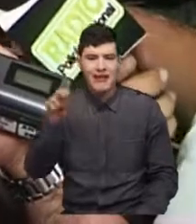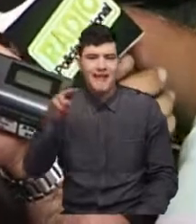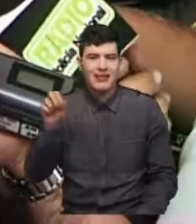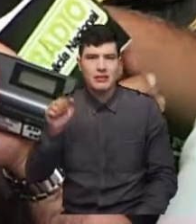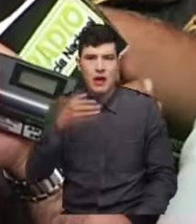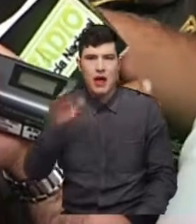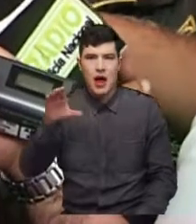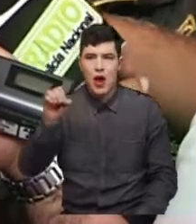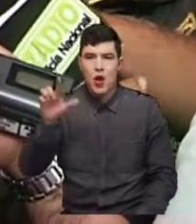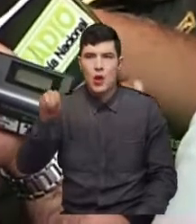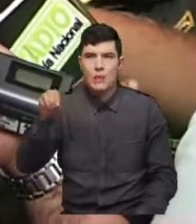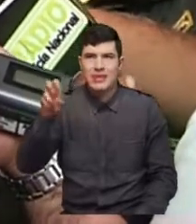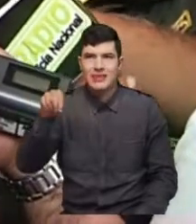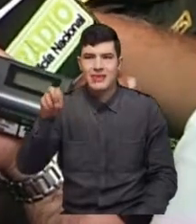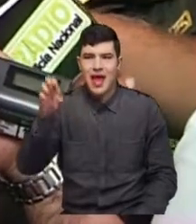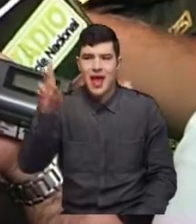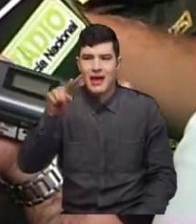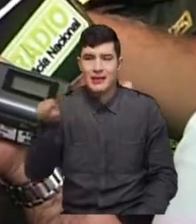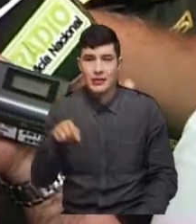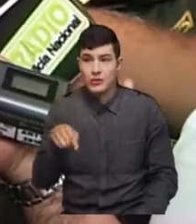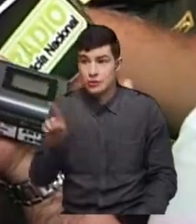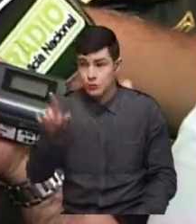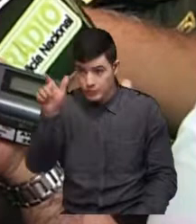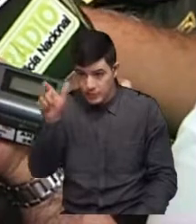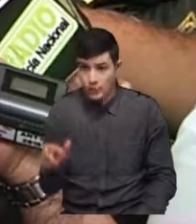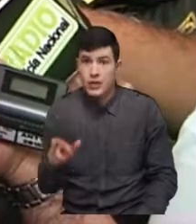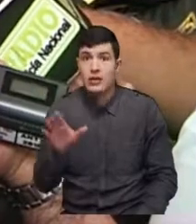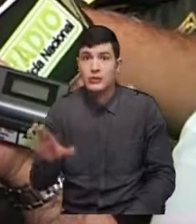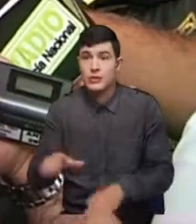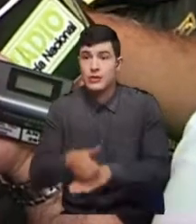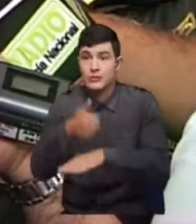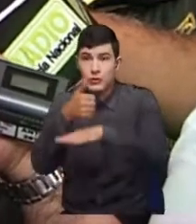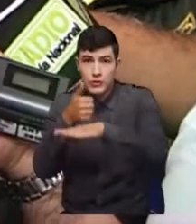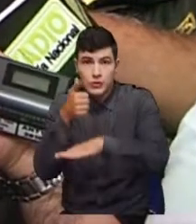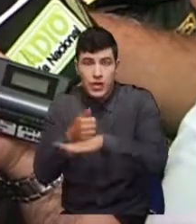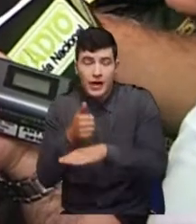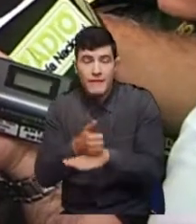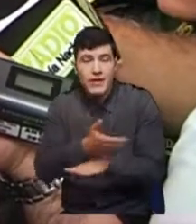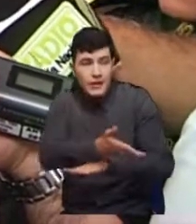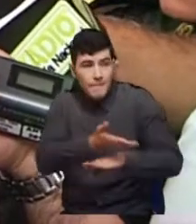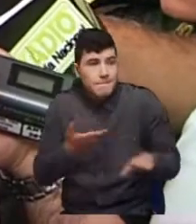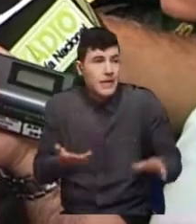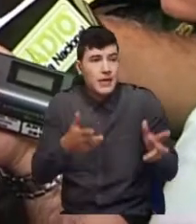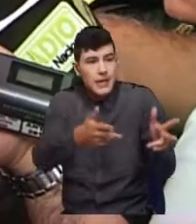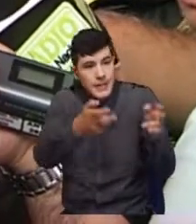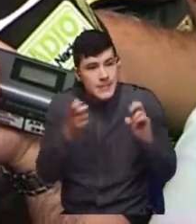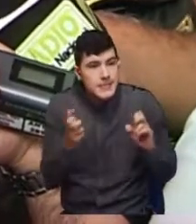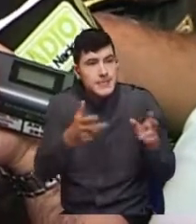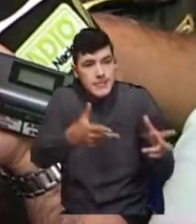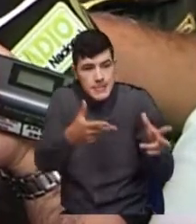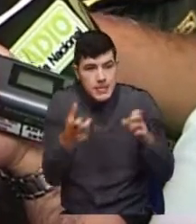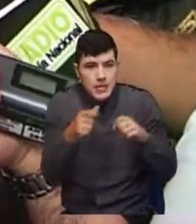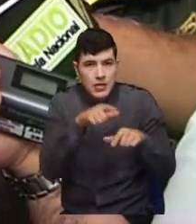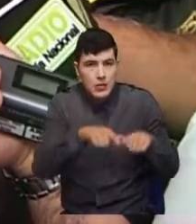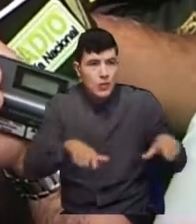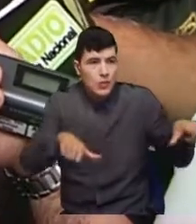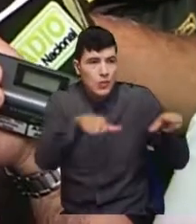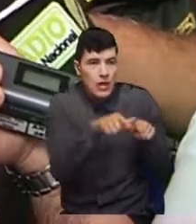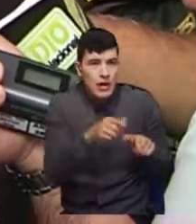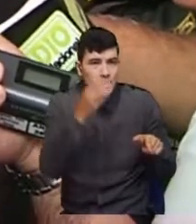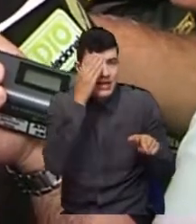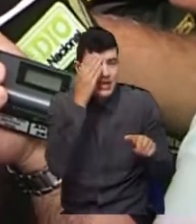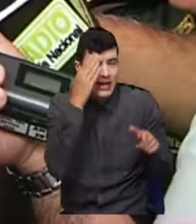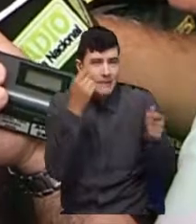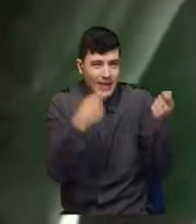que es el jefe del cobro de la vacuna a los contrabandistas en el sector de